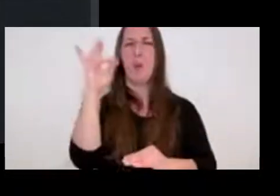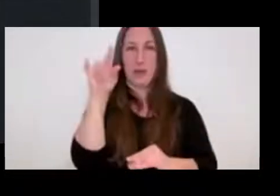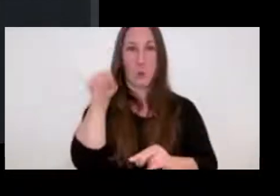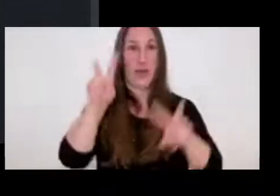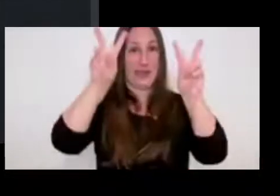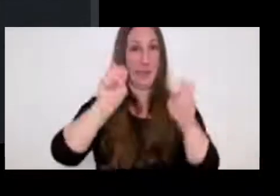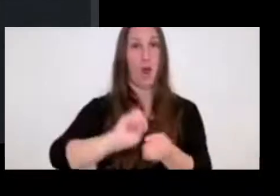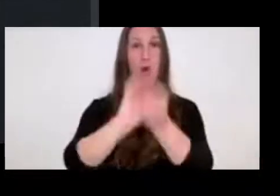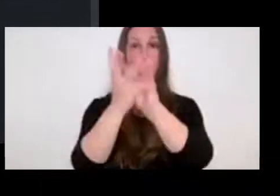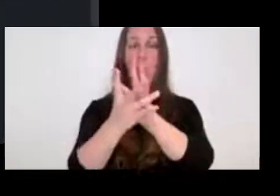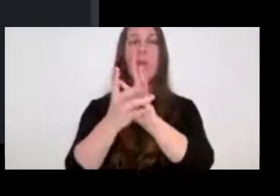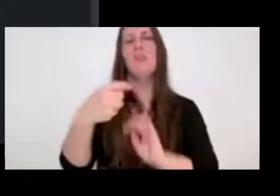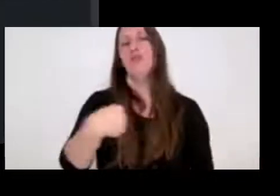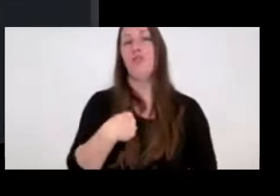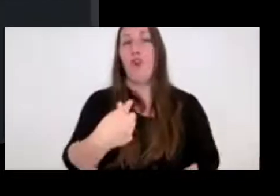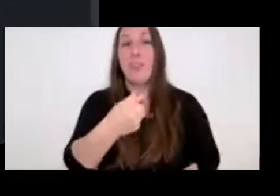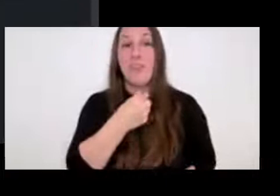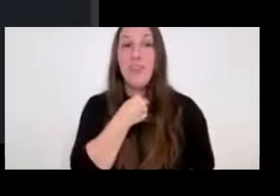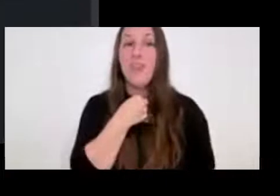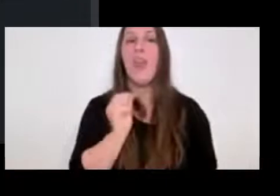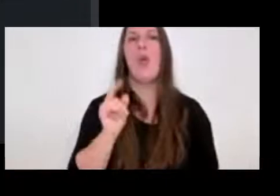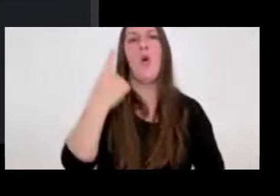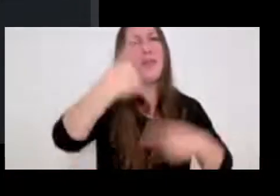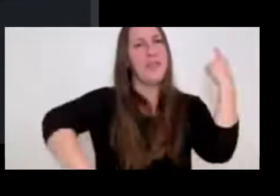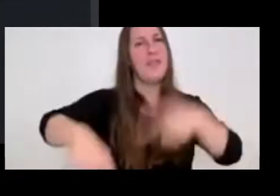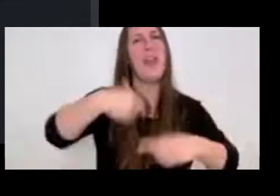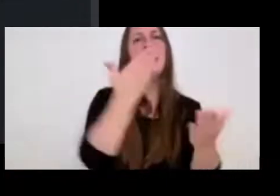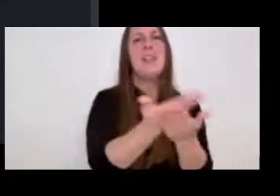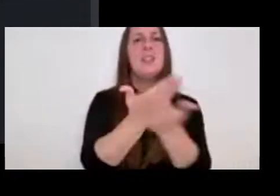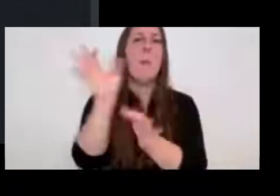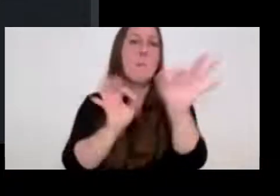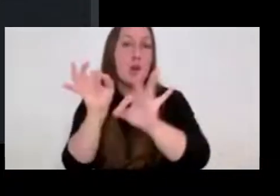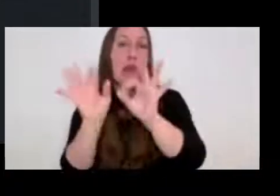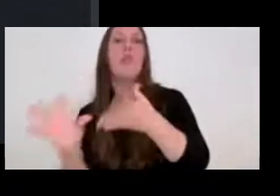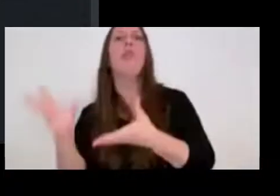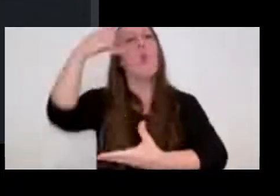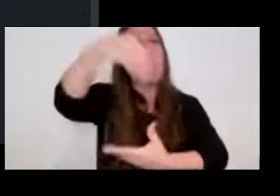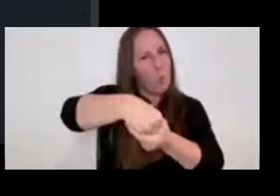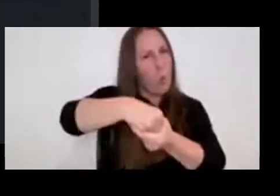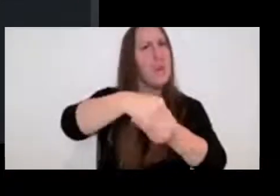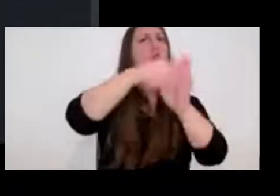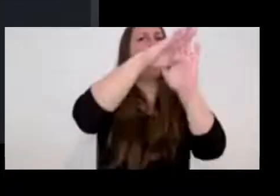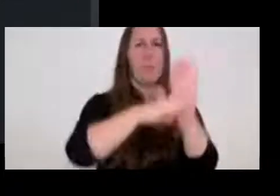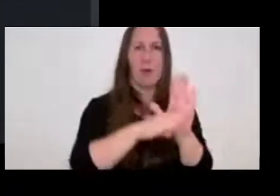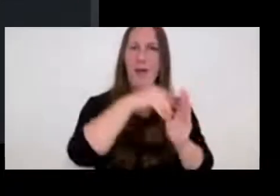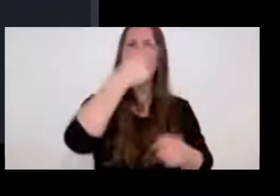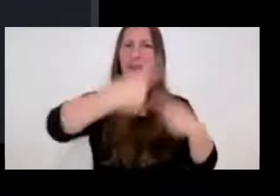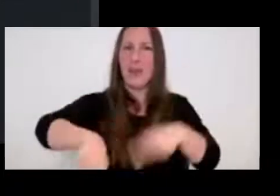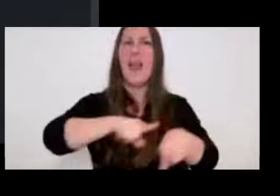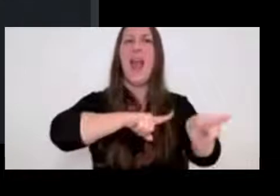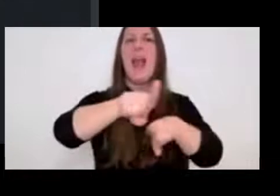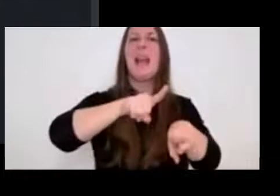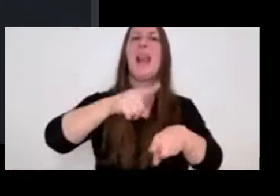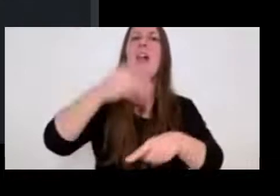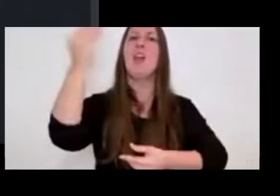intención es, con distintos proyectos, es que este tema sea incluido en distintos programas de las carreras de contador público,